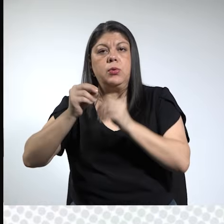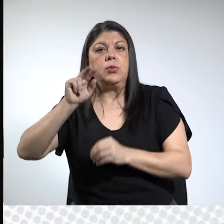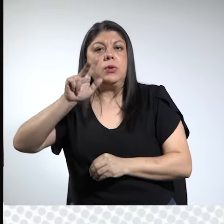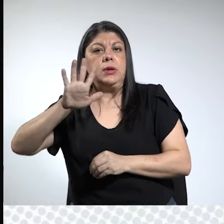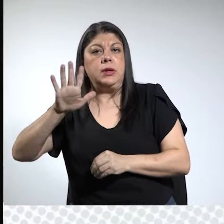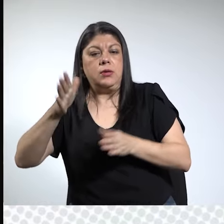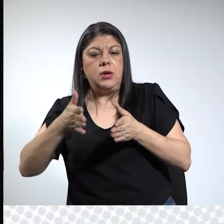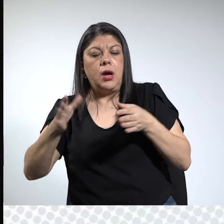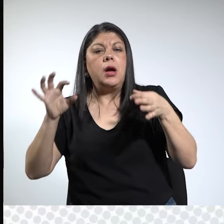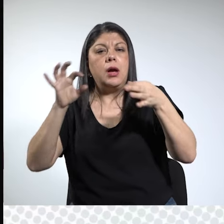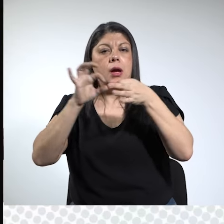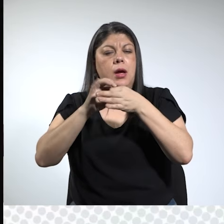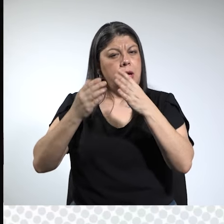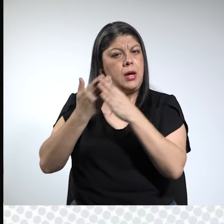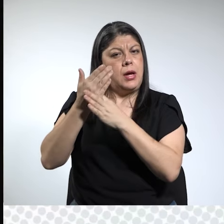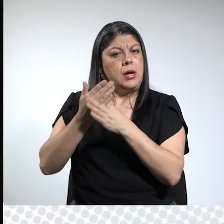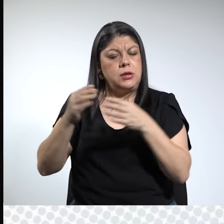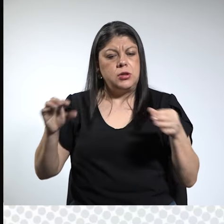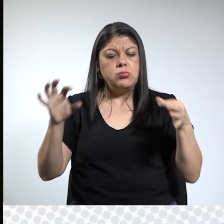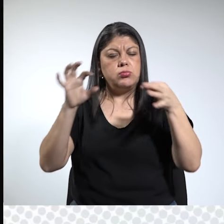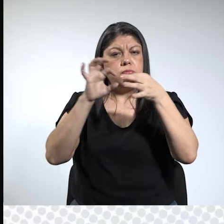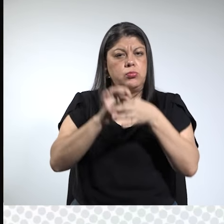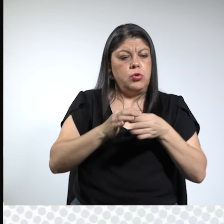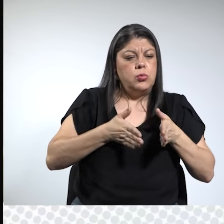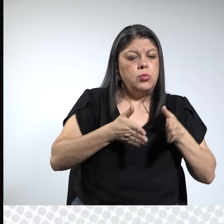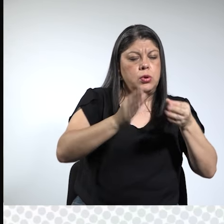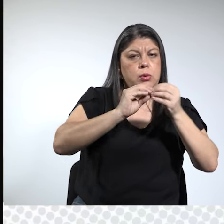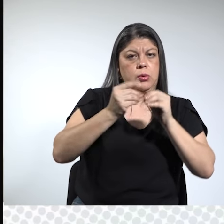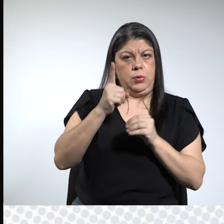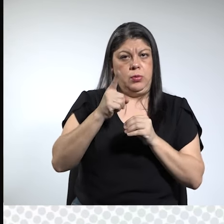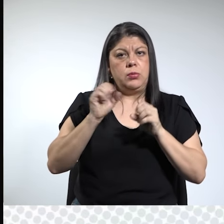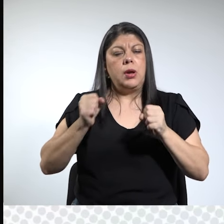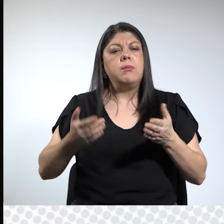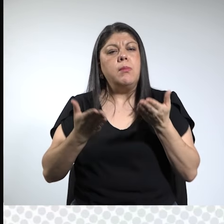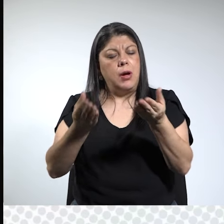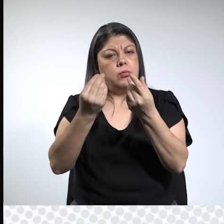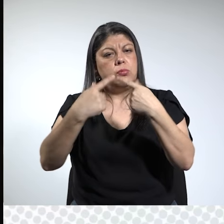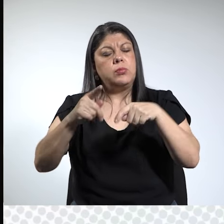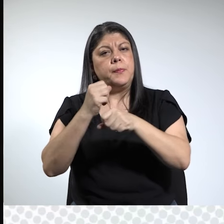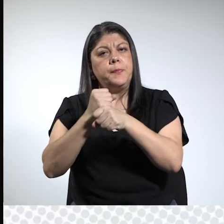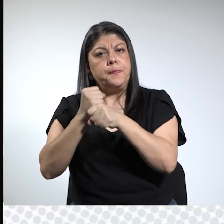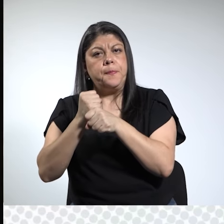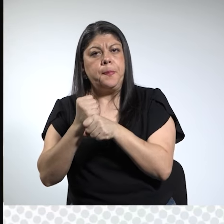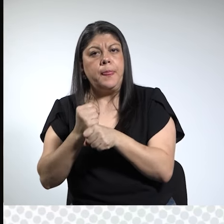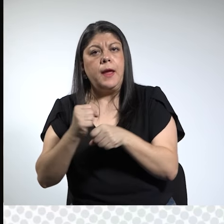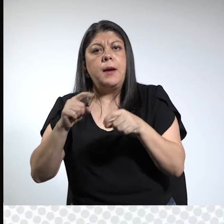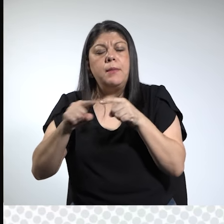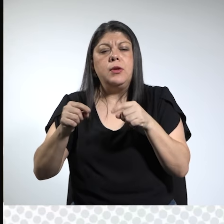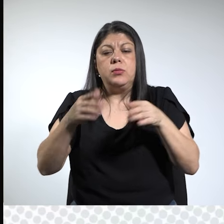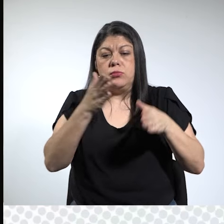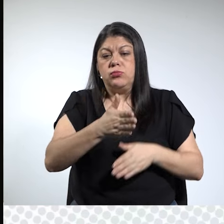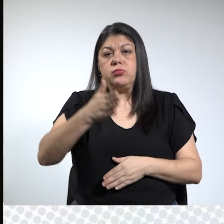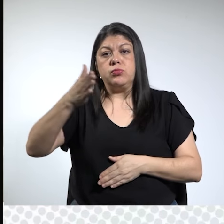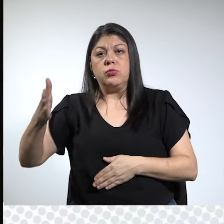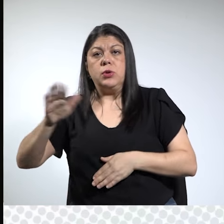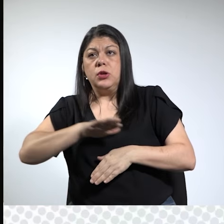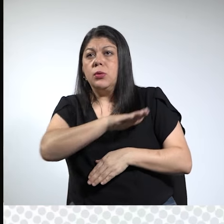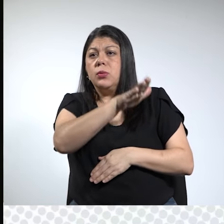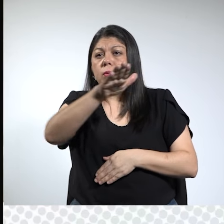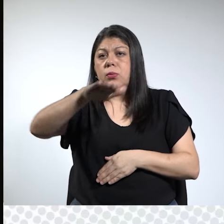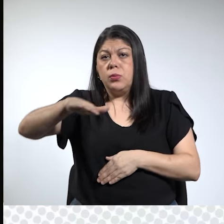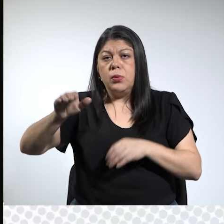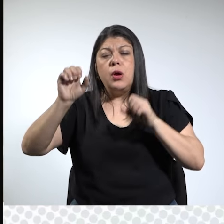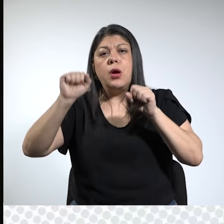también genera conexión con la 1, donde usted pone un acceso más expedito. Y finalmente, en todo lo que es la zona norte y las llanuras,